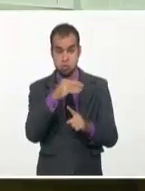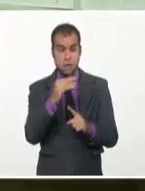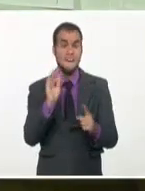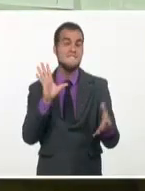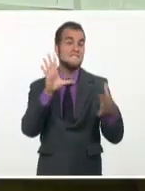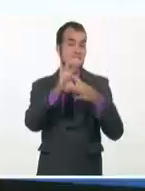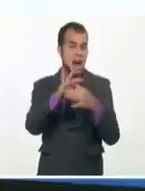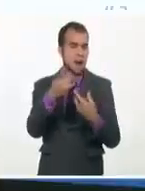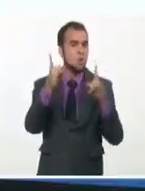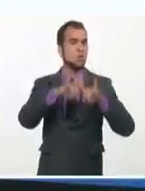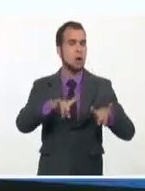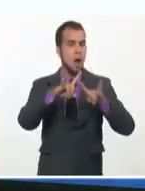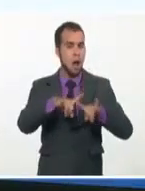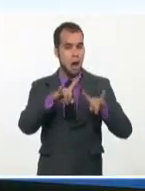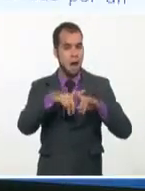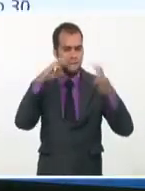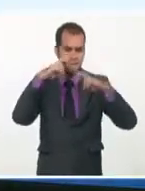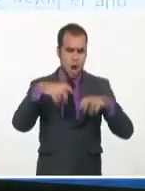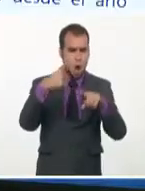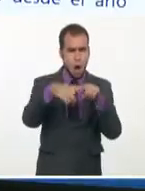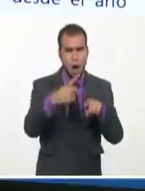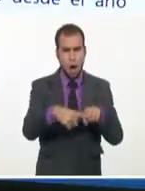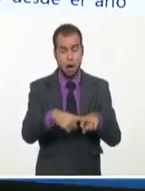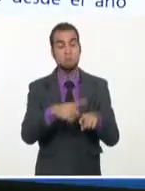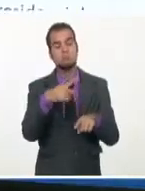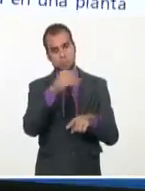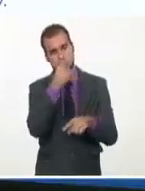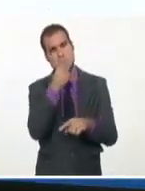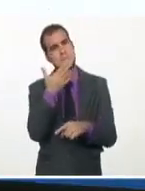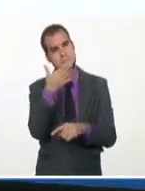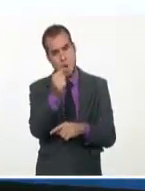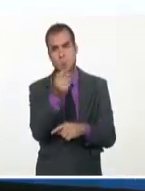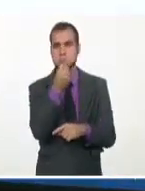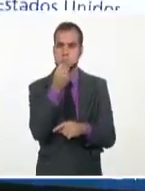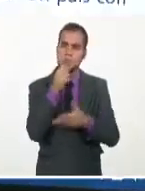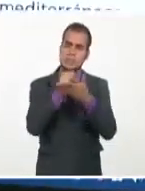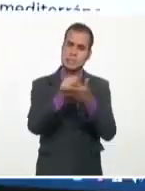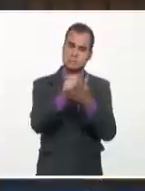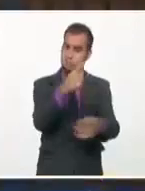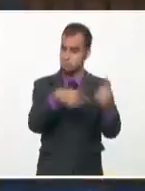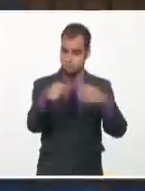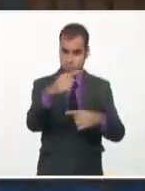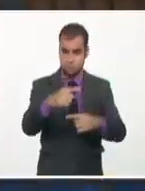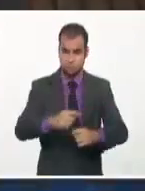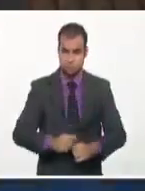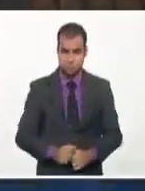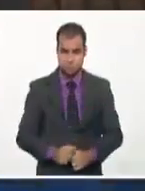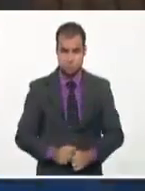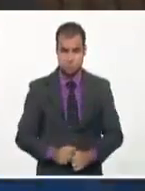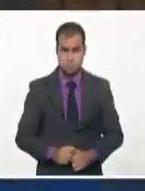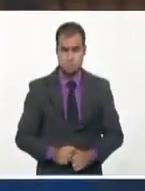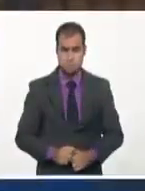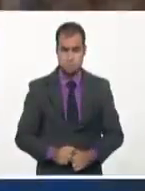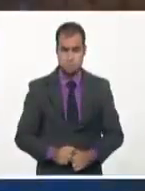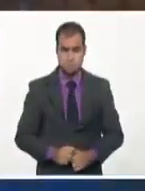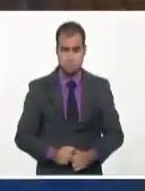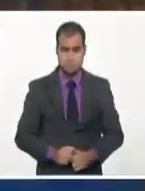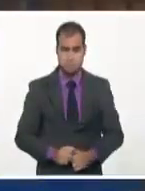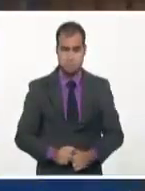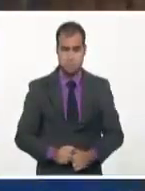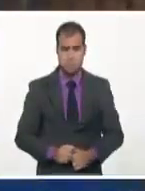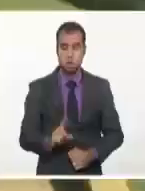universidades devienen fortalezas para asegurar servicios básicos a la sociedad y no